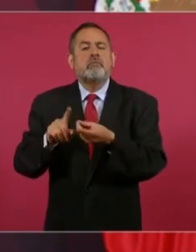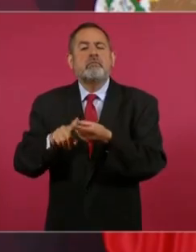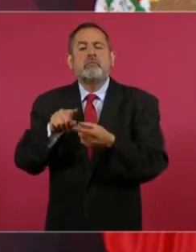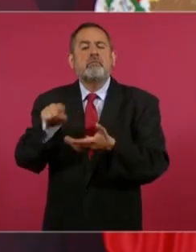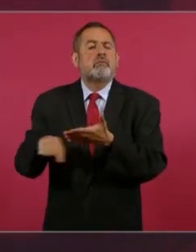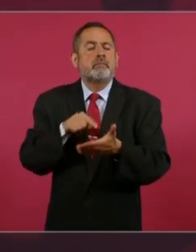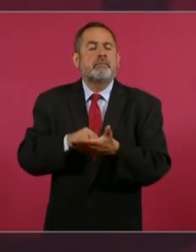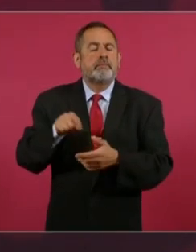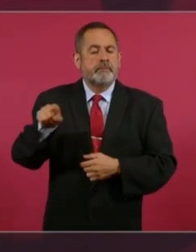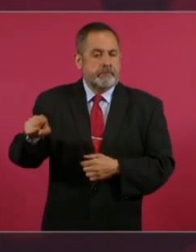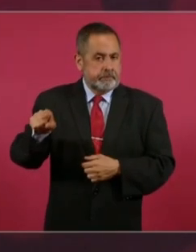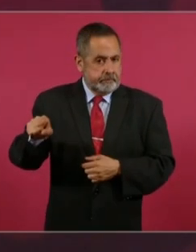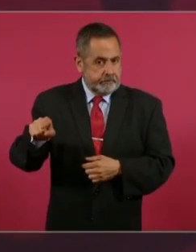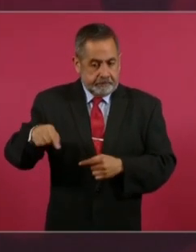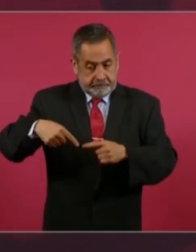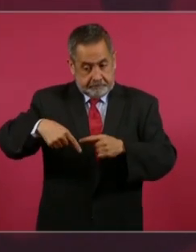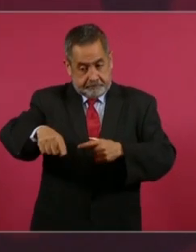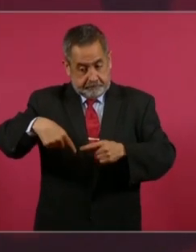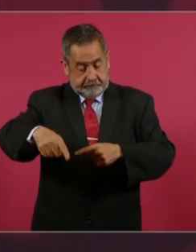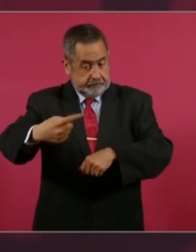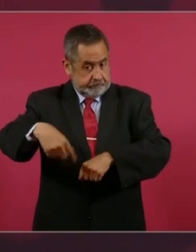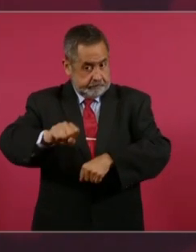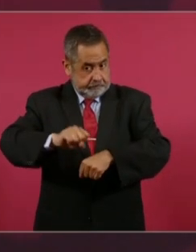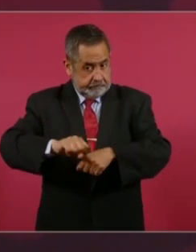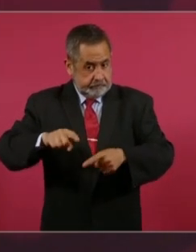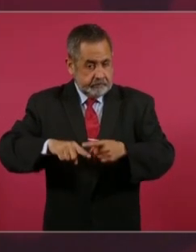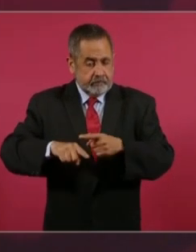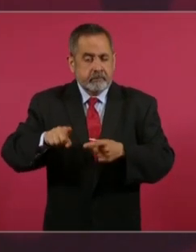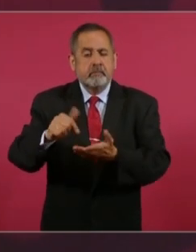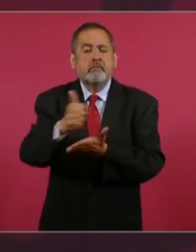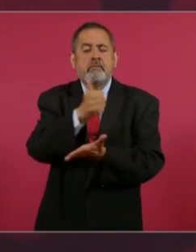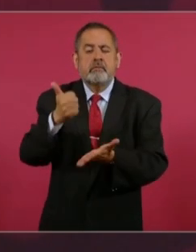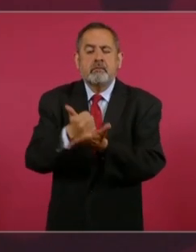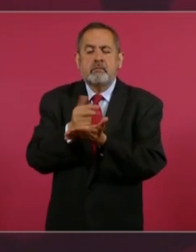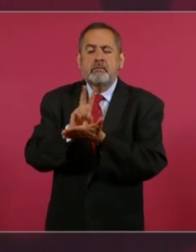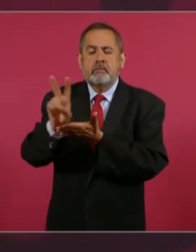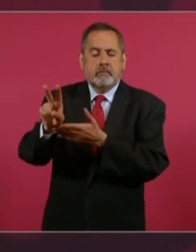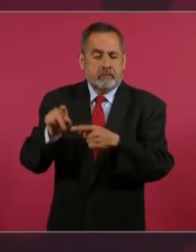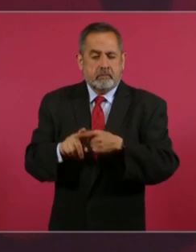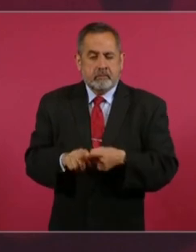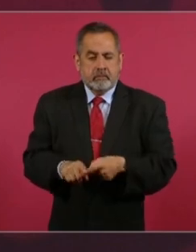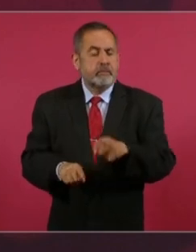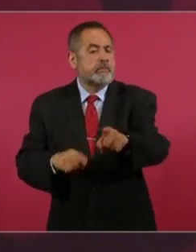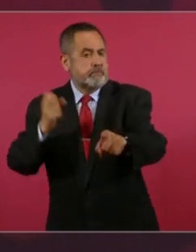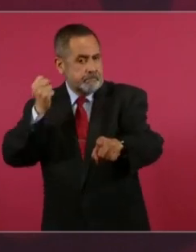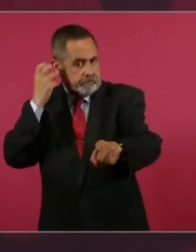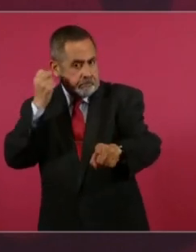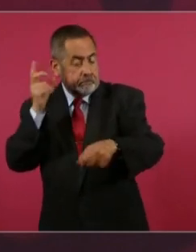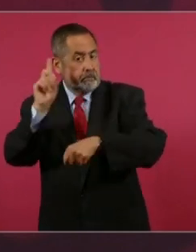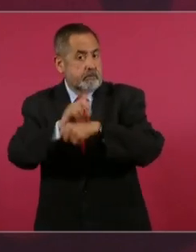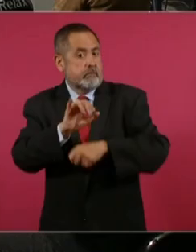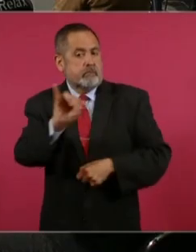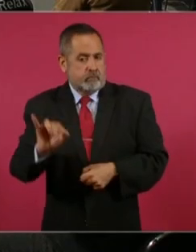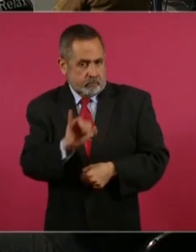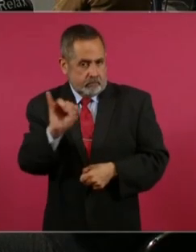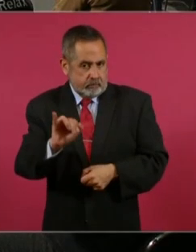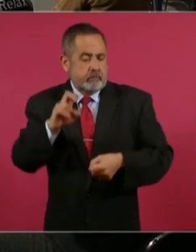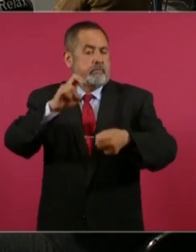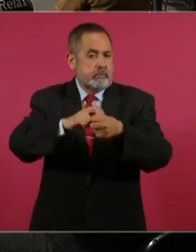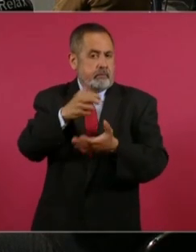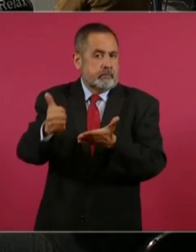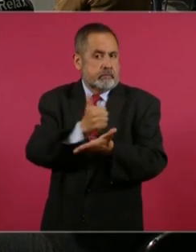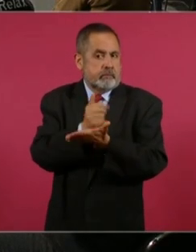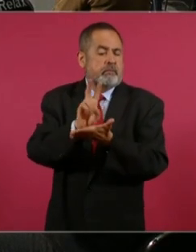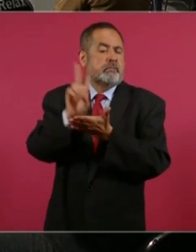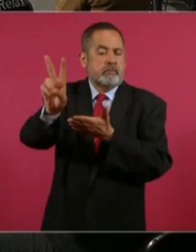va a ser esta semana en Ciudad Victoria. ¿La conferencia? La conferencia el jueves. El jueves. Por lo